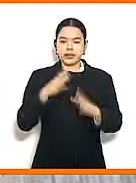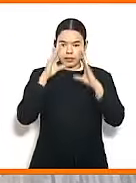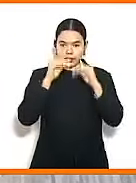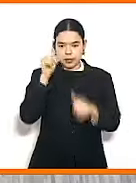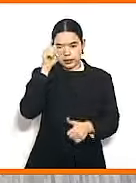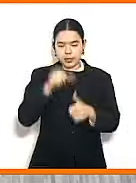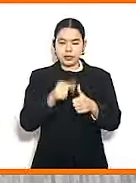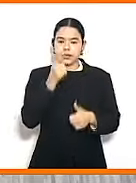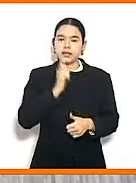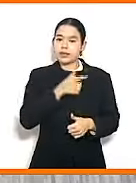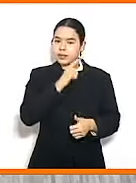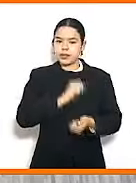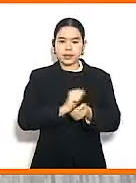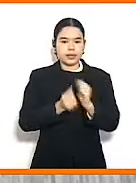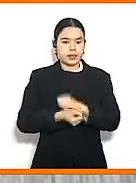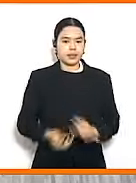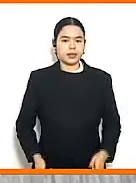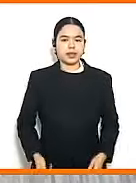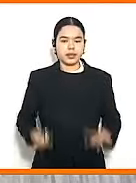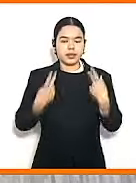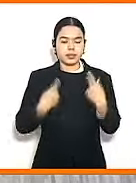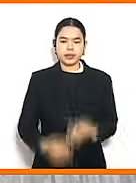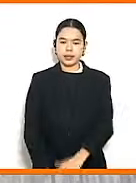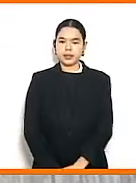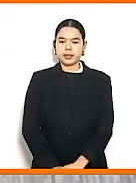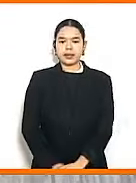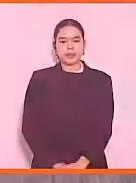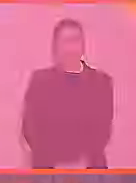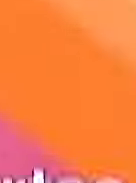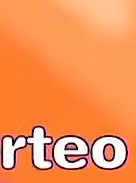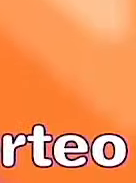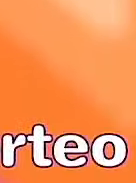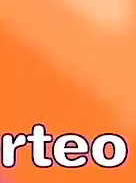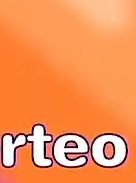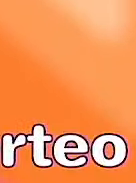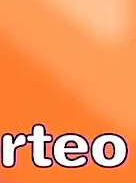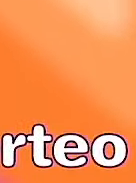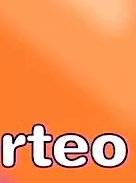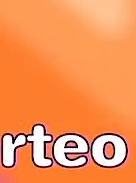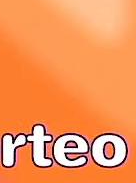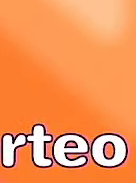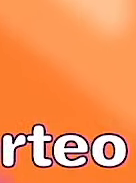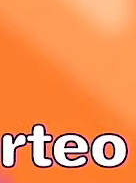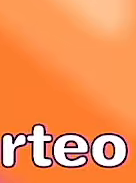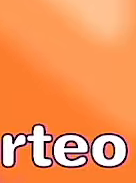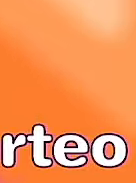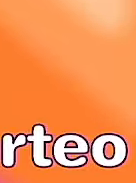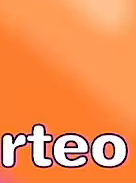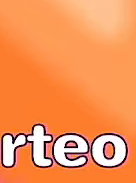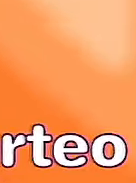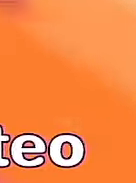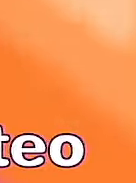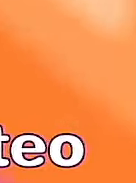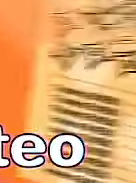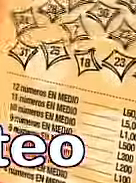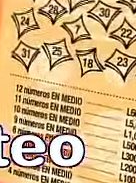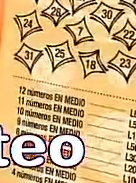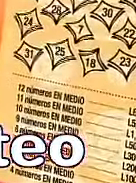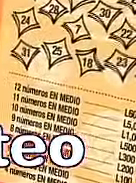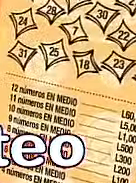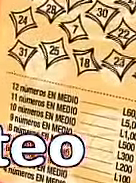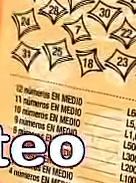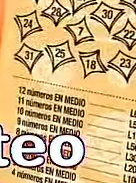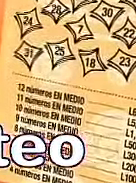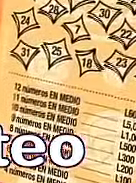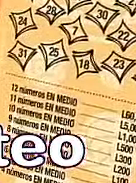recordarte que el Loto te cambia la vida. ¡Ay, qué bonito! Yo me gané la Loto.